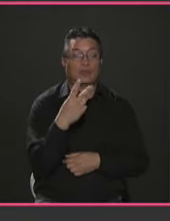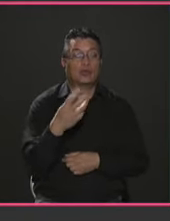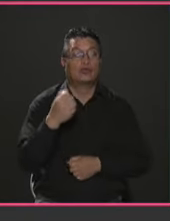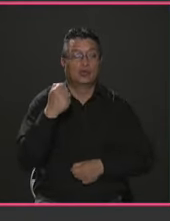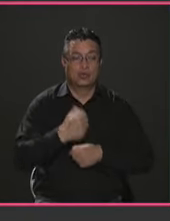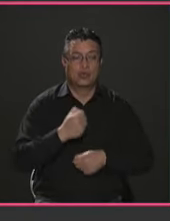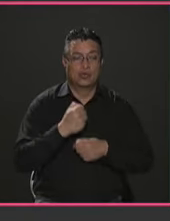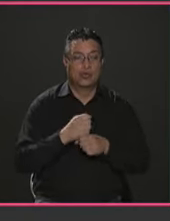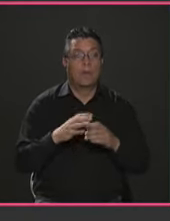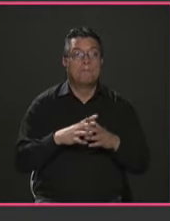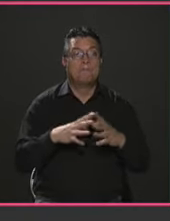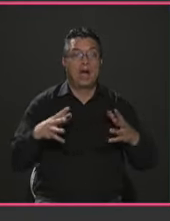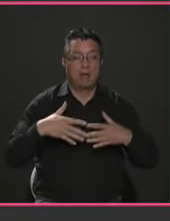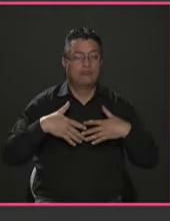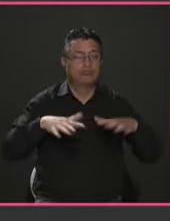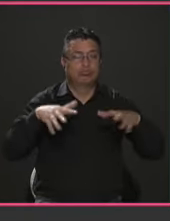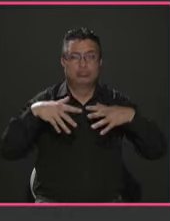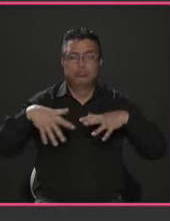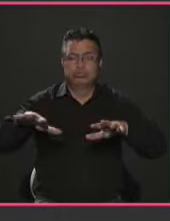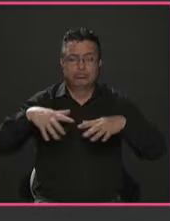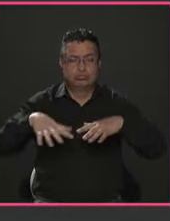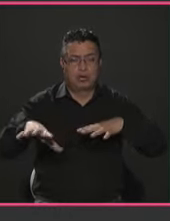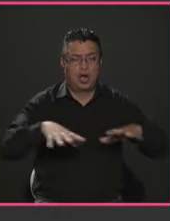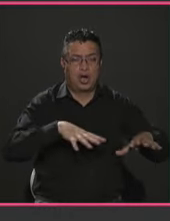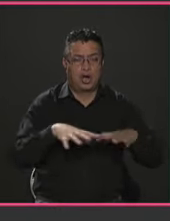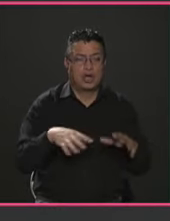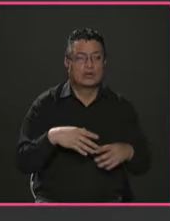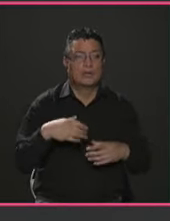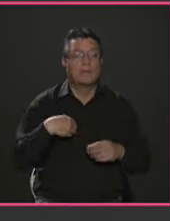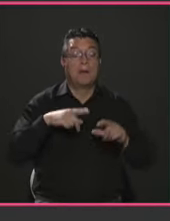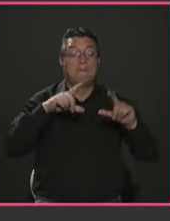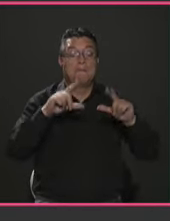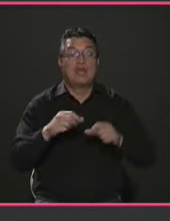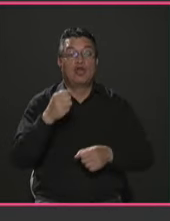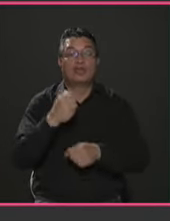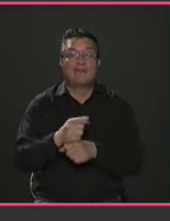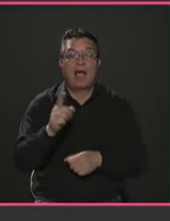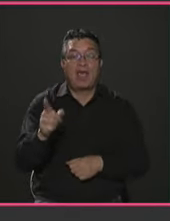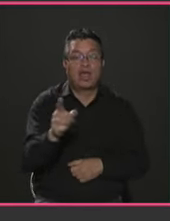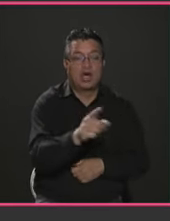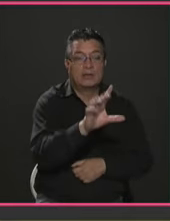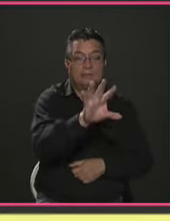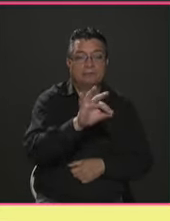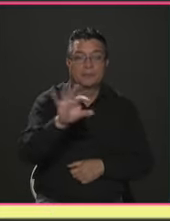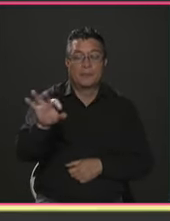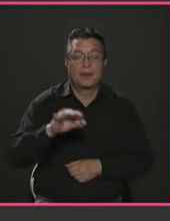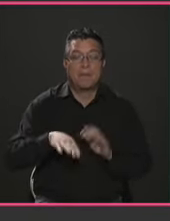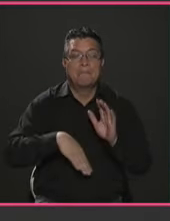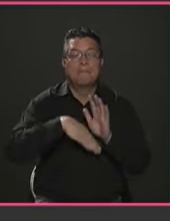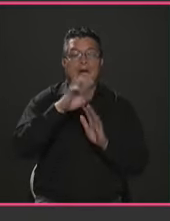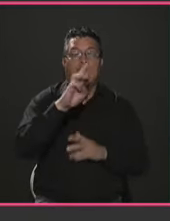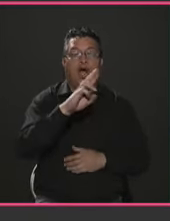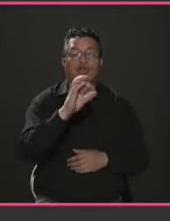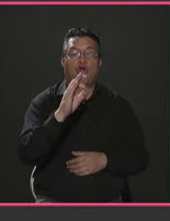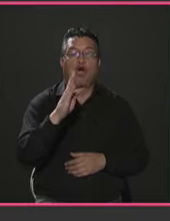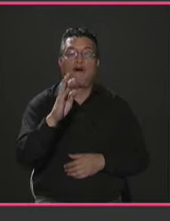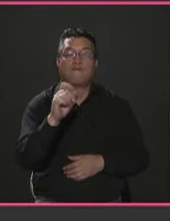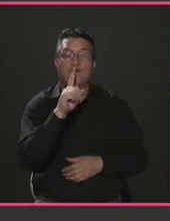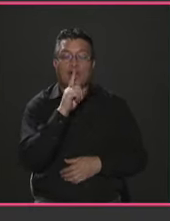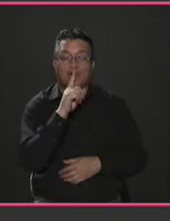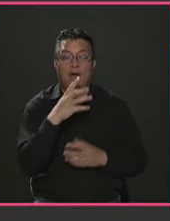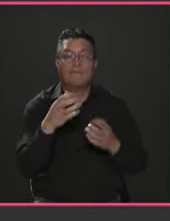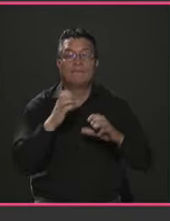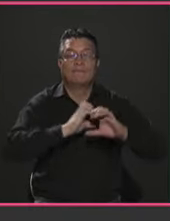produciendo bastante más por ejemplo se está produciendo con menos trabajadores ya que se están utilizando más robots en las fábricas y otras